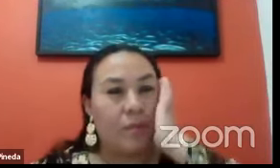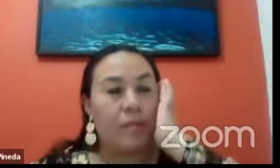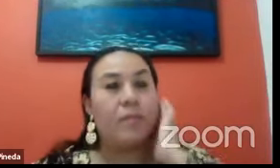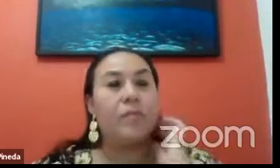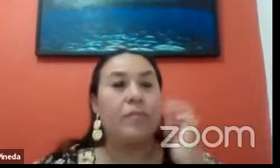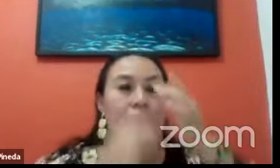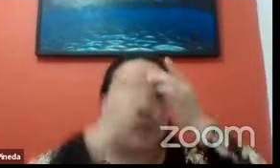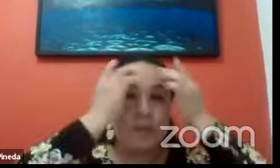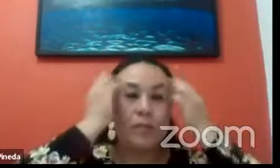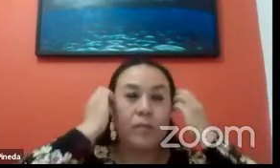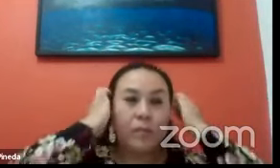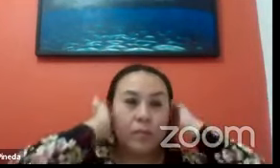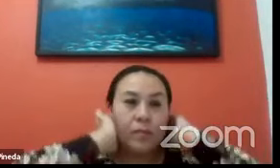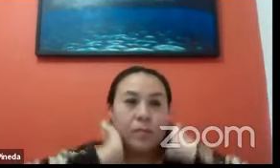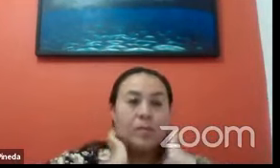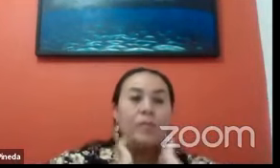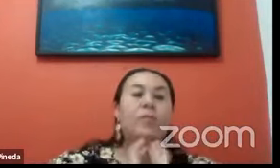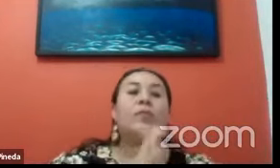ayudar a contestarlas.